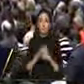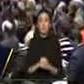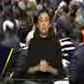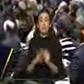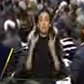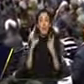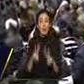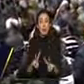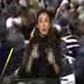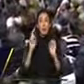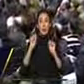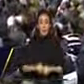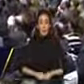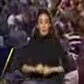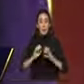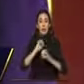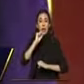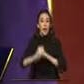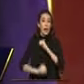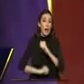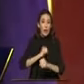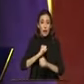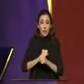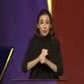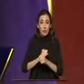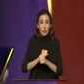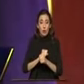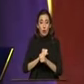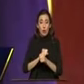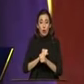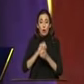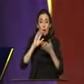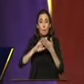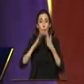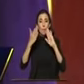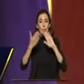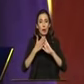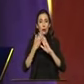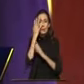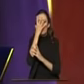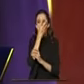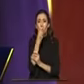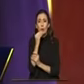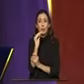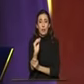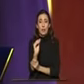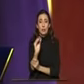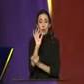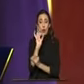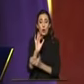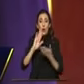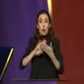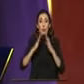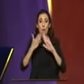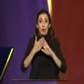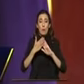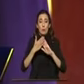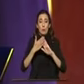Vamos a cerrar el año con varios pueblos mágicos. Claro, pueblos